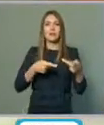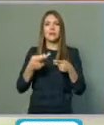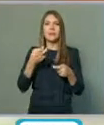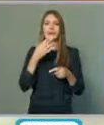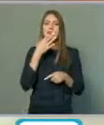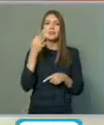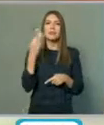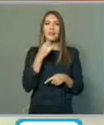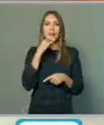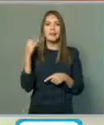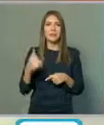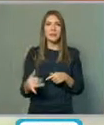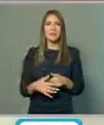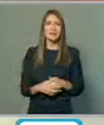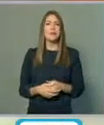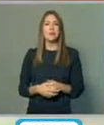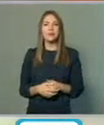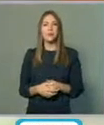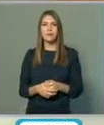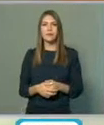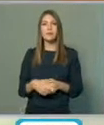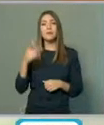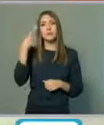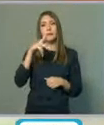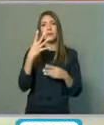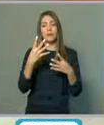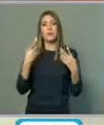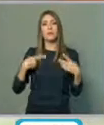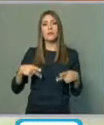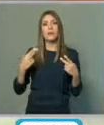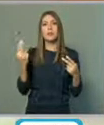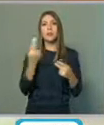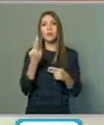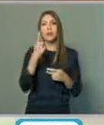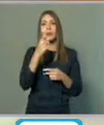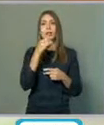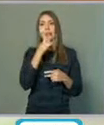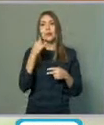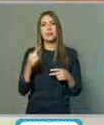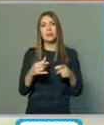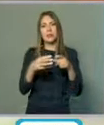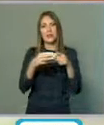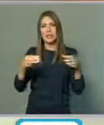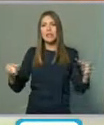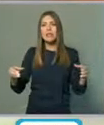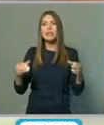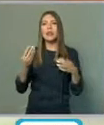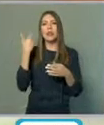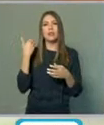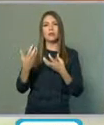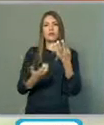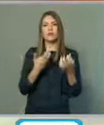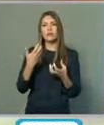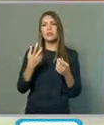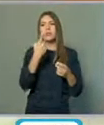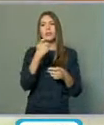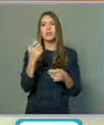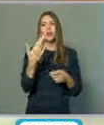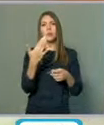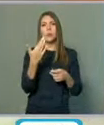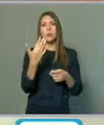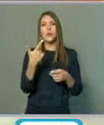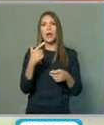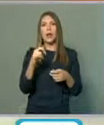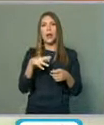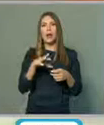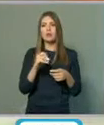rico espagueti al aguacate. Para 4 personas necesitamos un espagueti, bueno, un paquete de espagueti probablemente cocido, también 150 gramos de